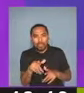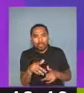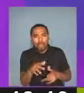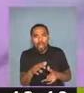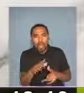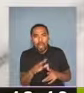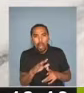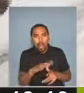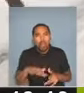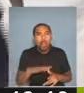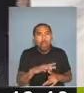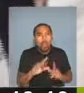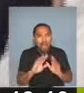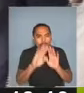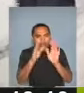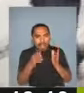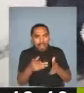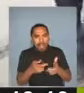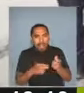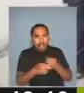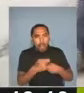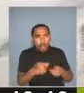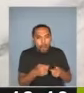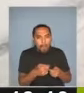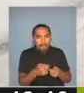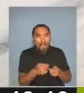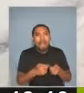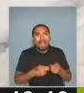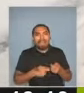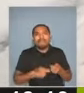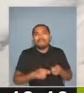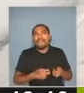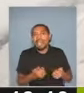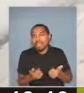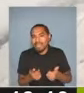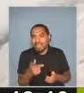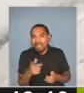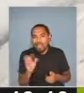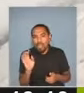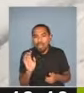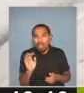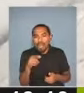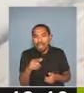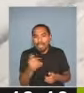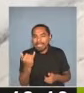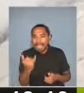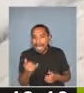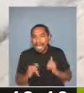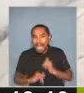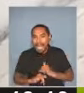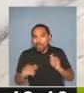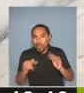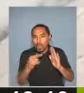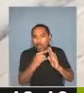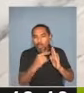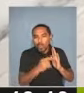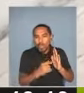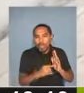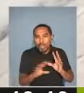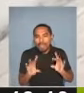vender dólares por estos efectos que puede tener el anuncio de hoy. Hay algunas medidas, como ustedes lo anticiparon, que se